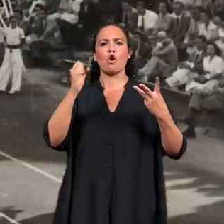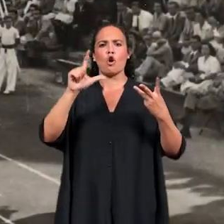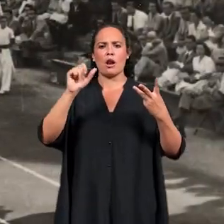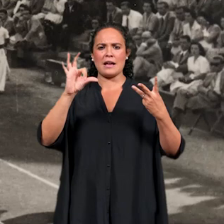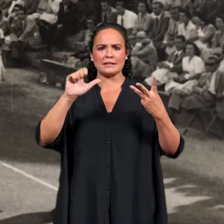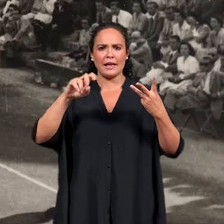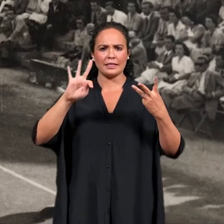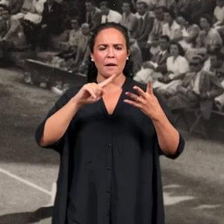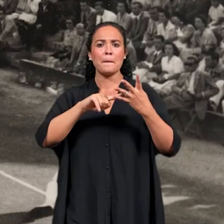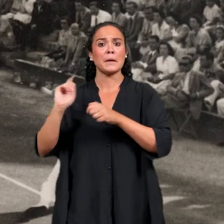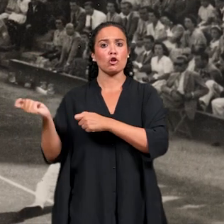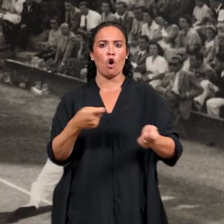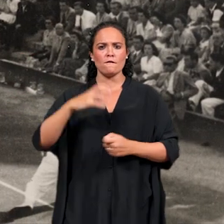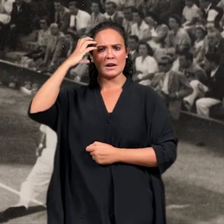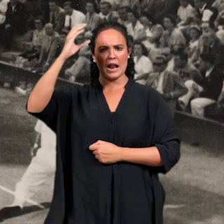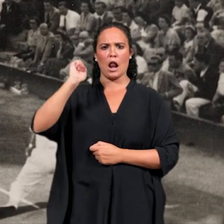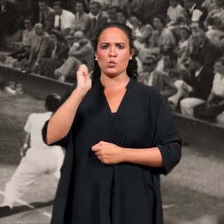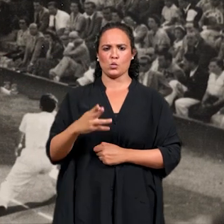la Real Sociedad de Golf.